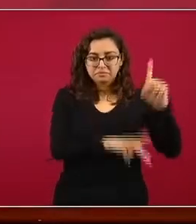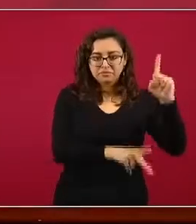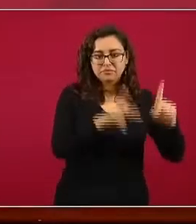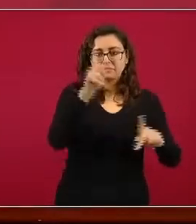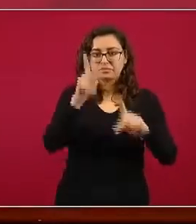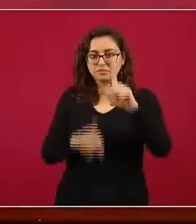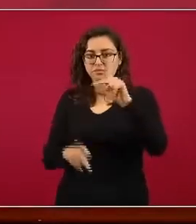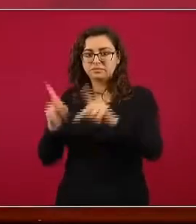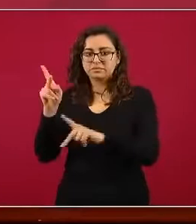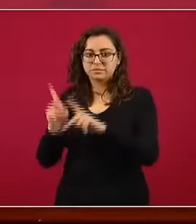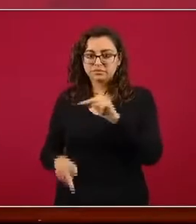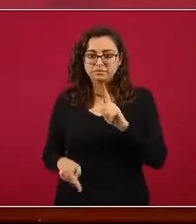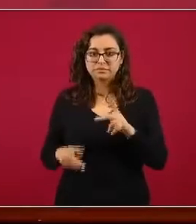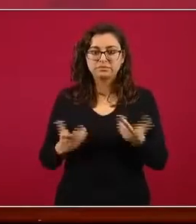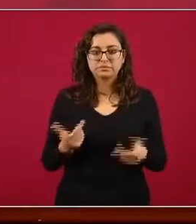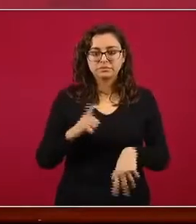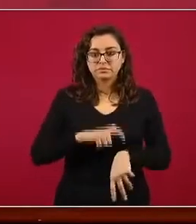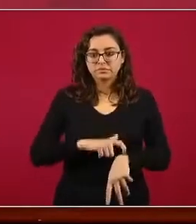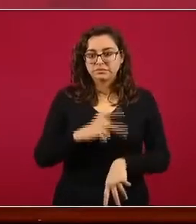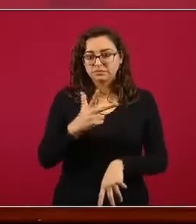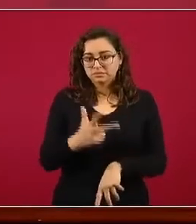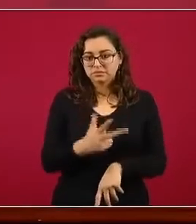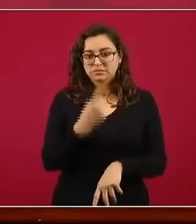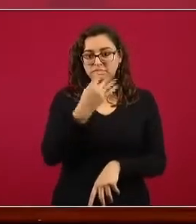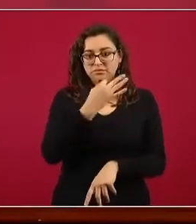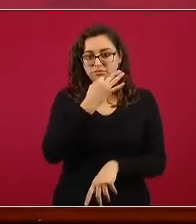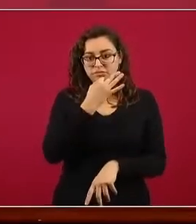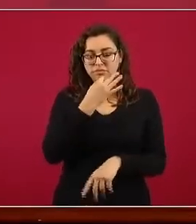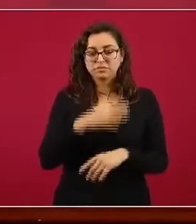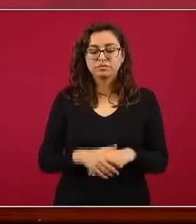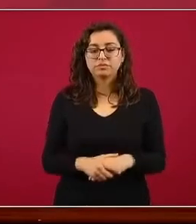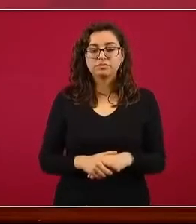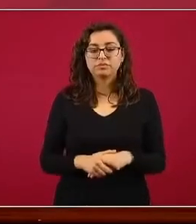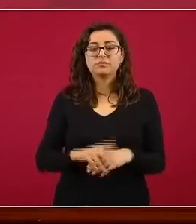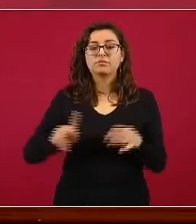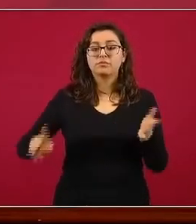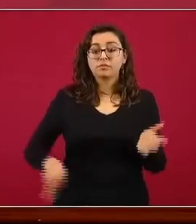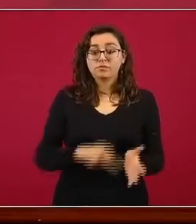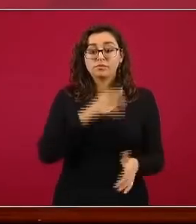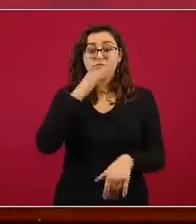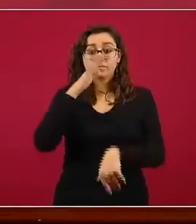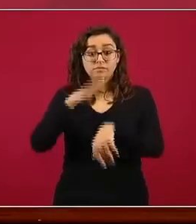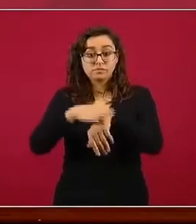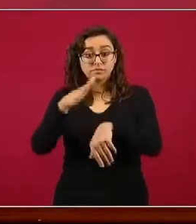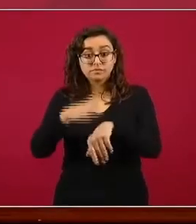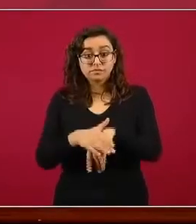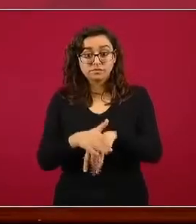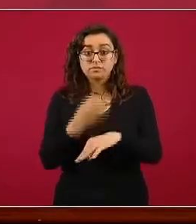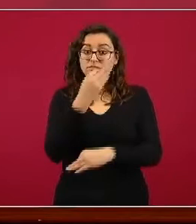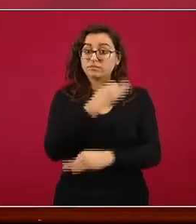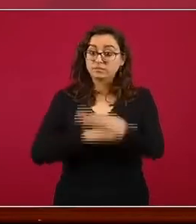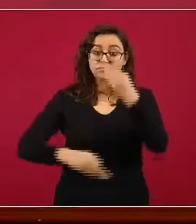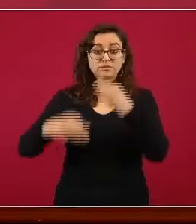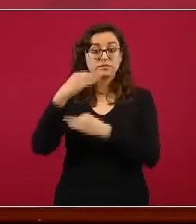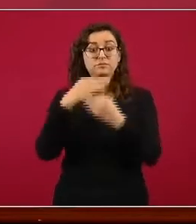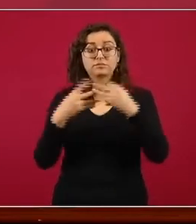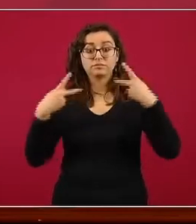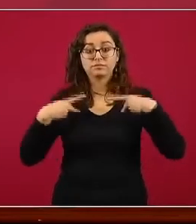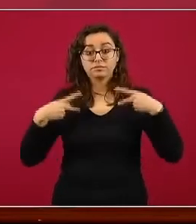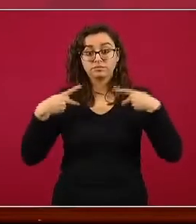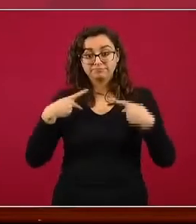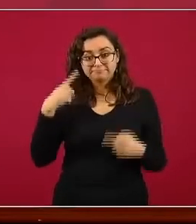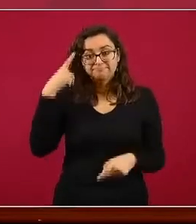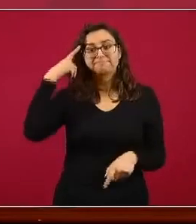y cerramos con esto, ya son las 20:01. Insistimos en la importancia de que todas y todos